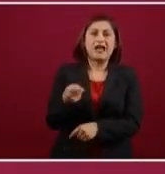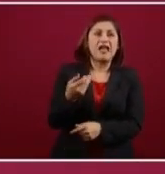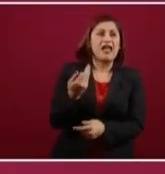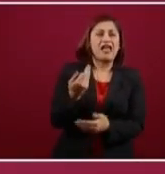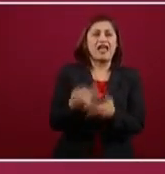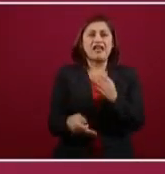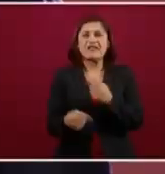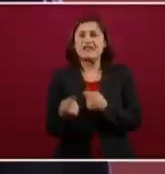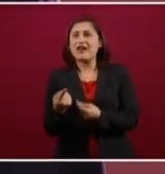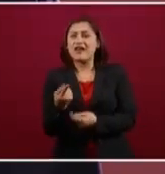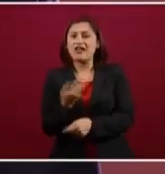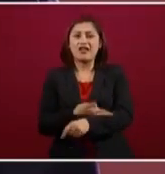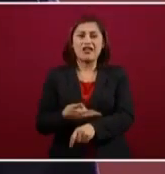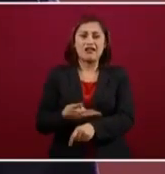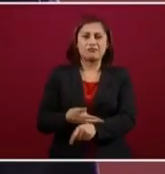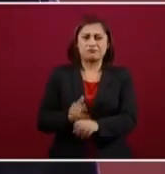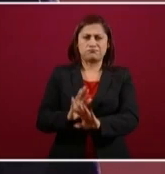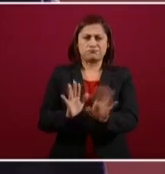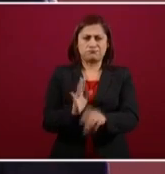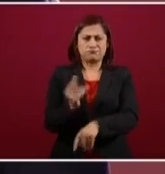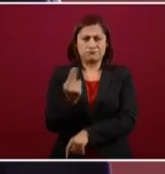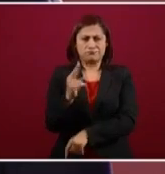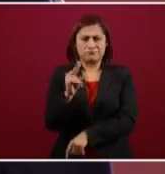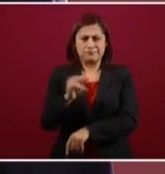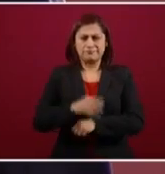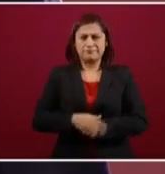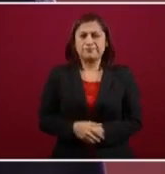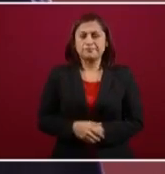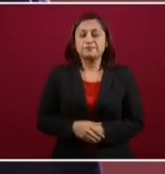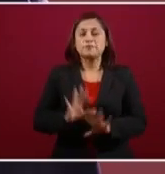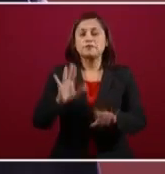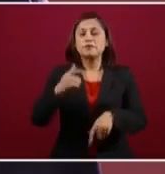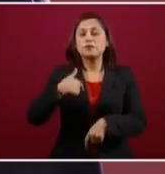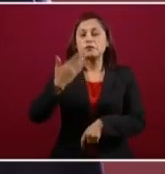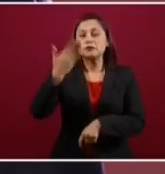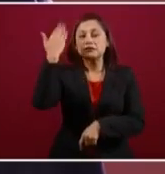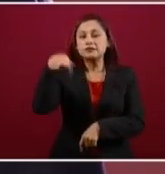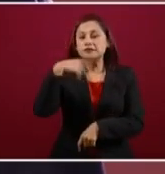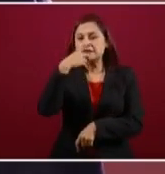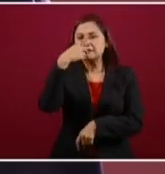una vez les comenté y se sabe, yo hice mi campaña,